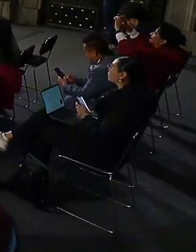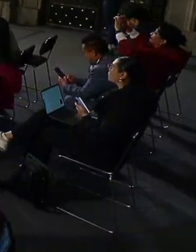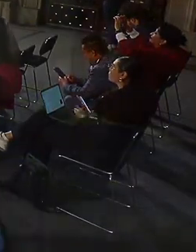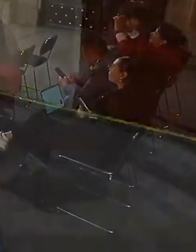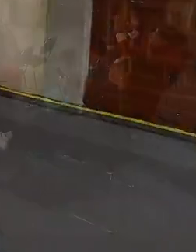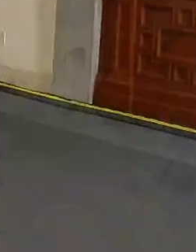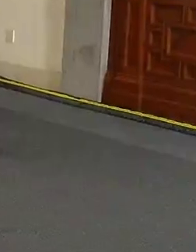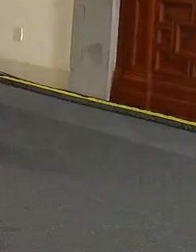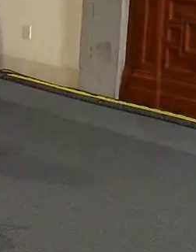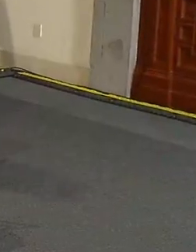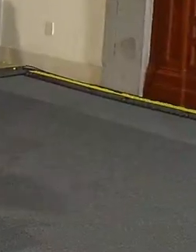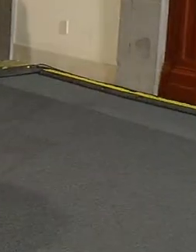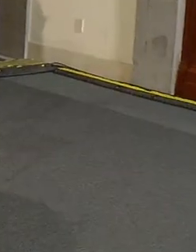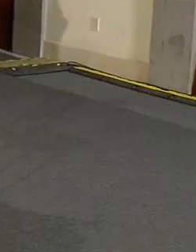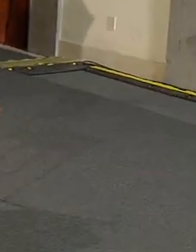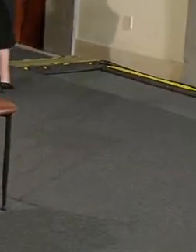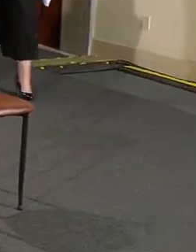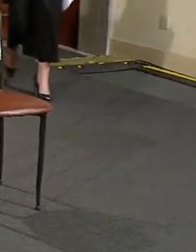¡Ánimo!